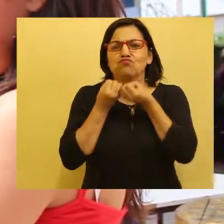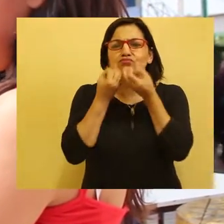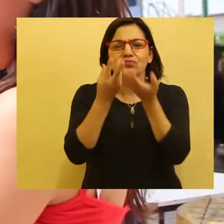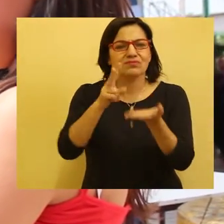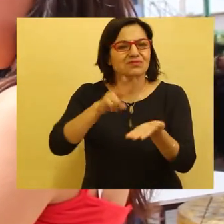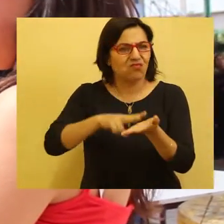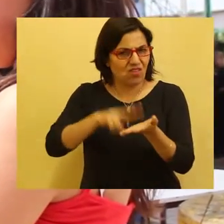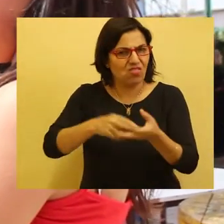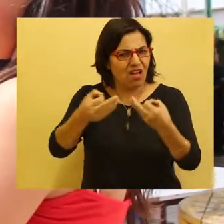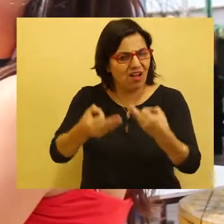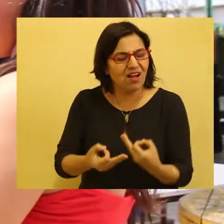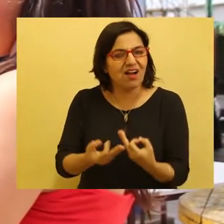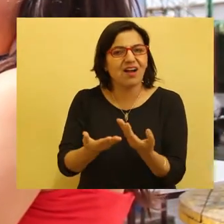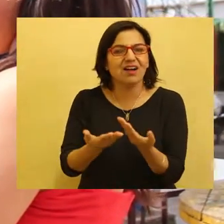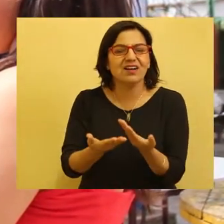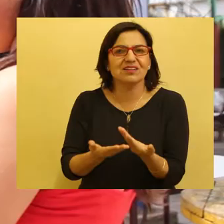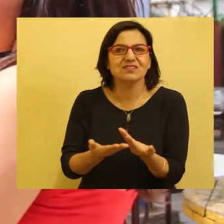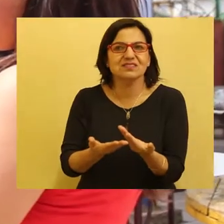que ha sido honesta,